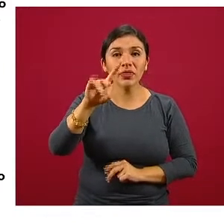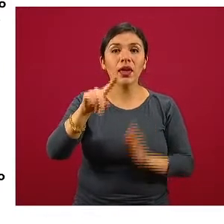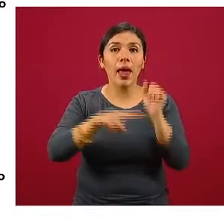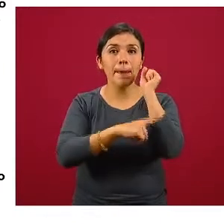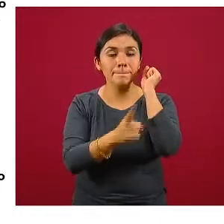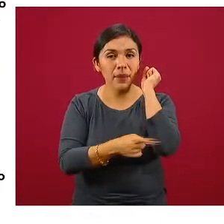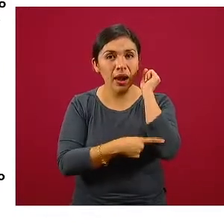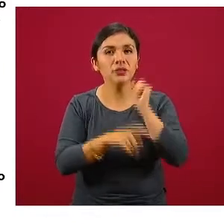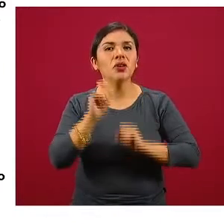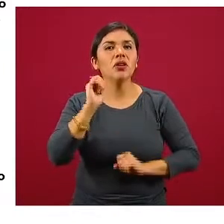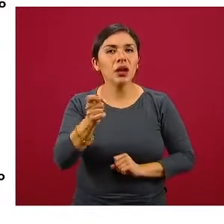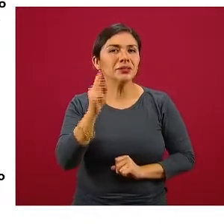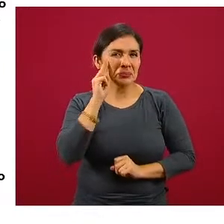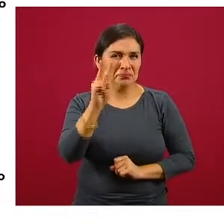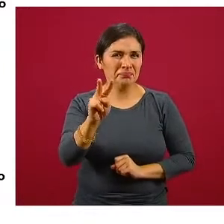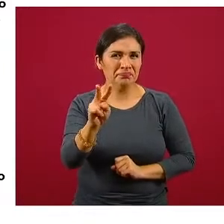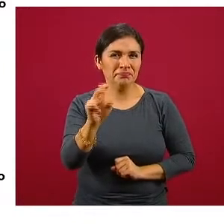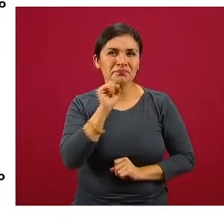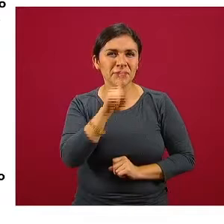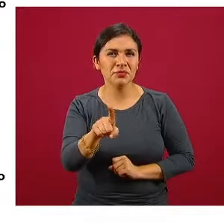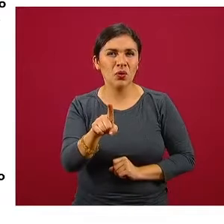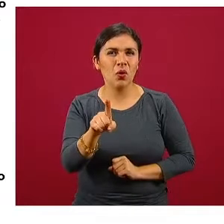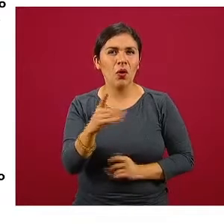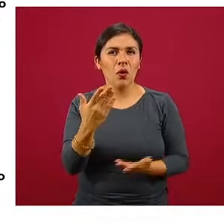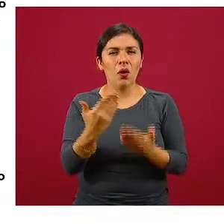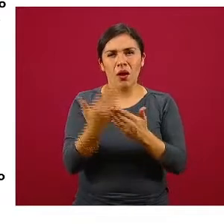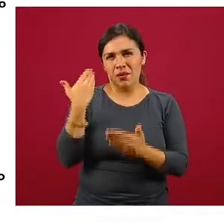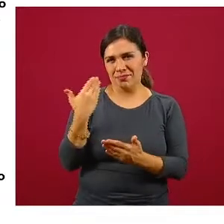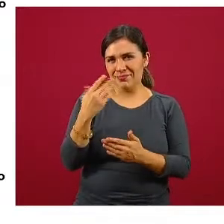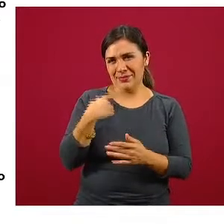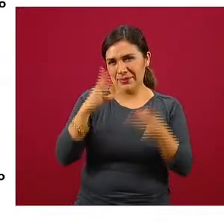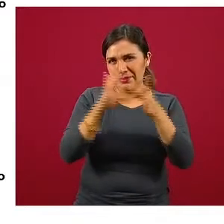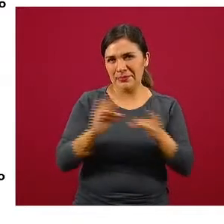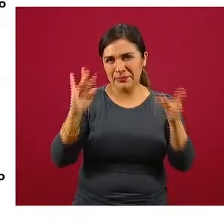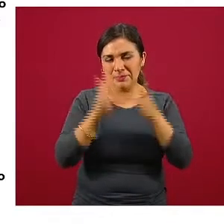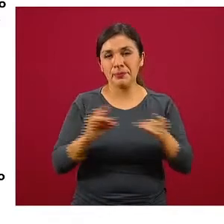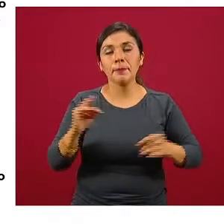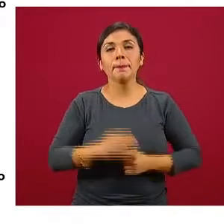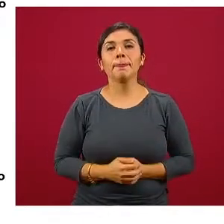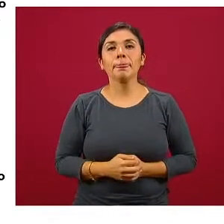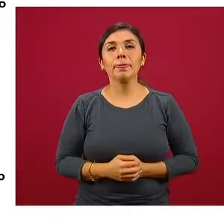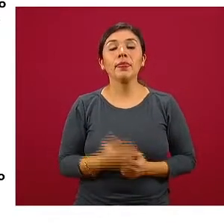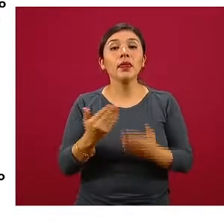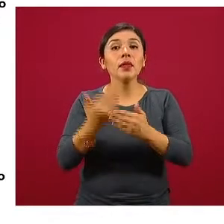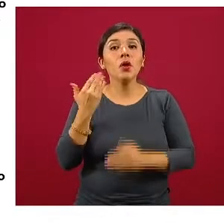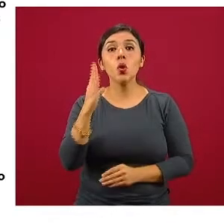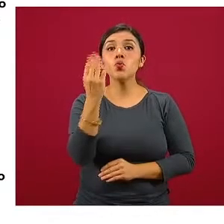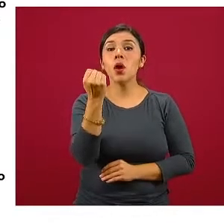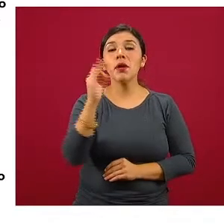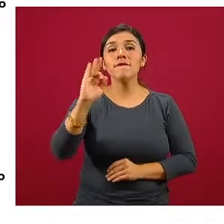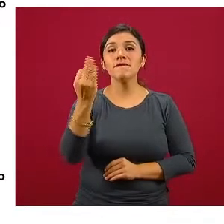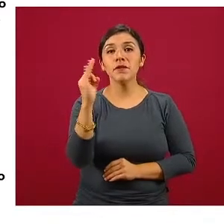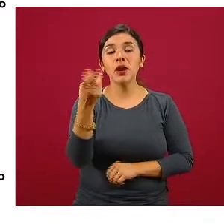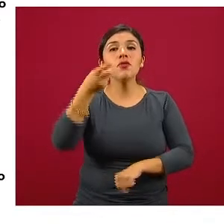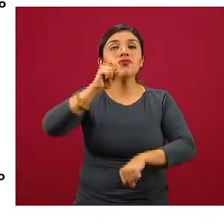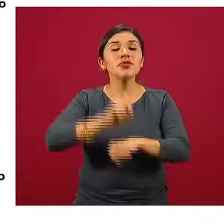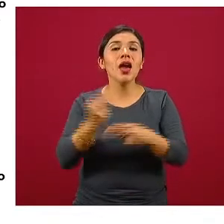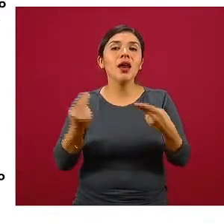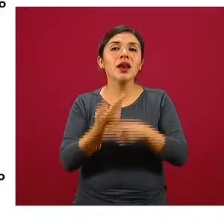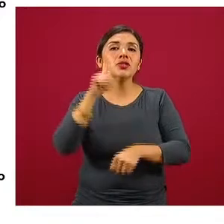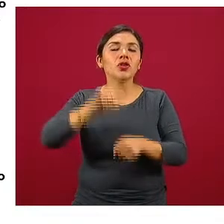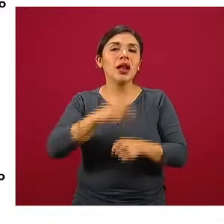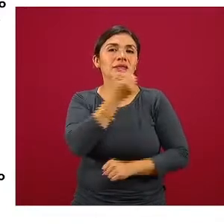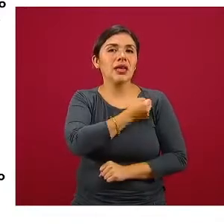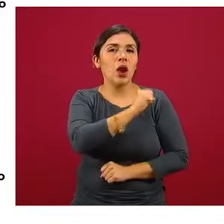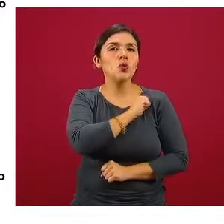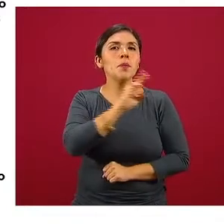de lo que vimos hace una diapositiva. El pasado 9 de febrero fue el Día Nacional de la